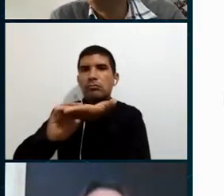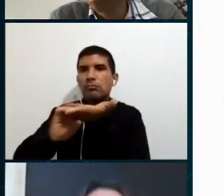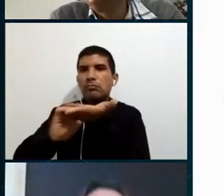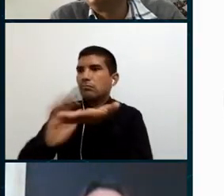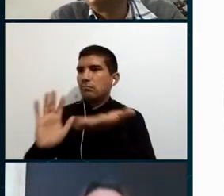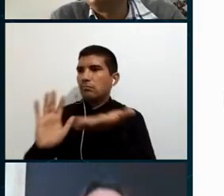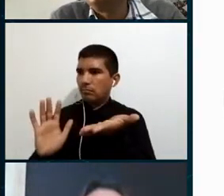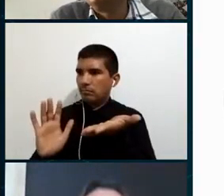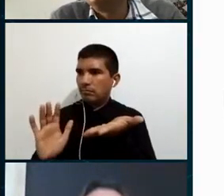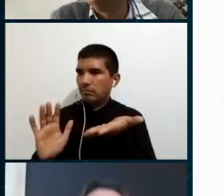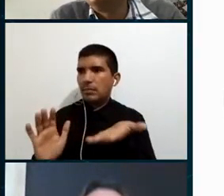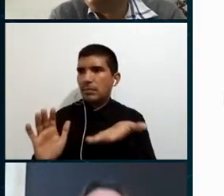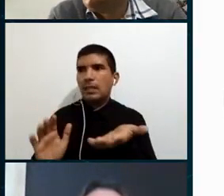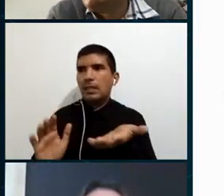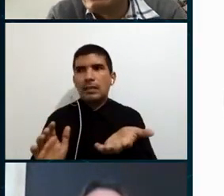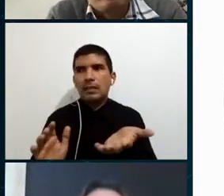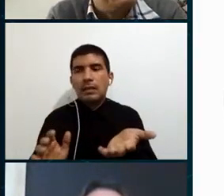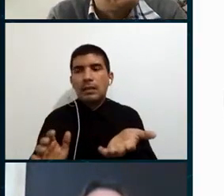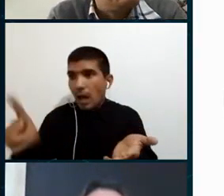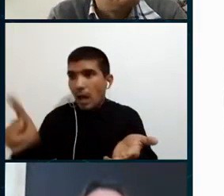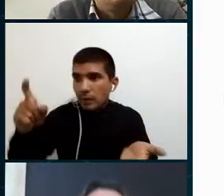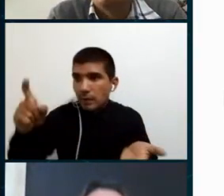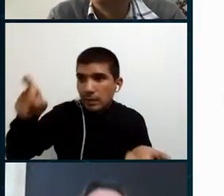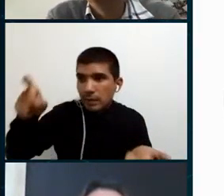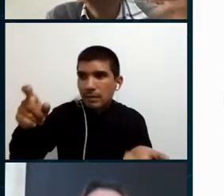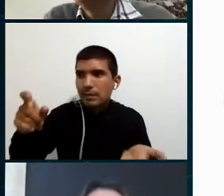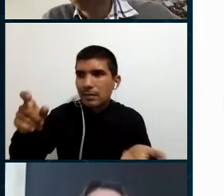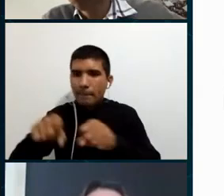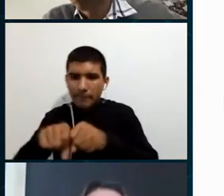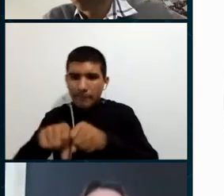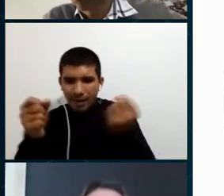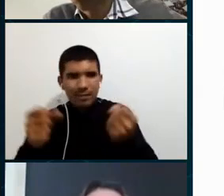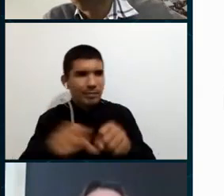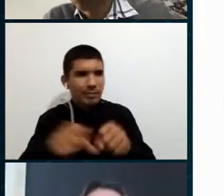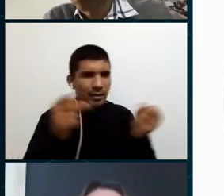agua, que por ejemplo en la organización donde yo vivo